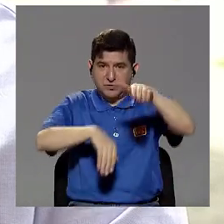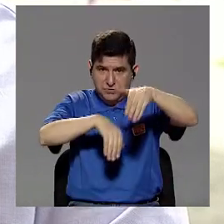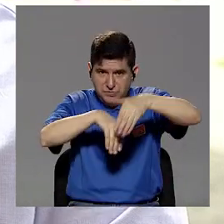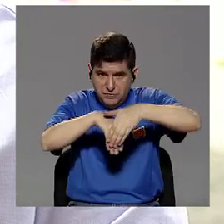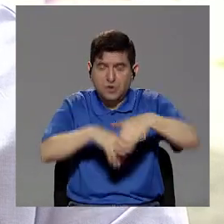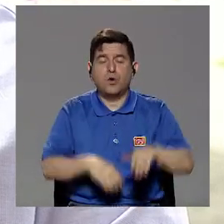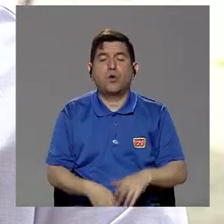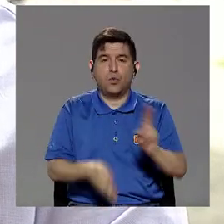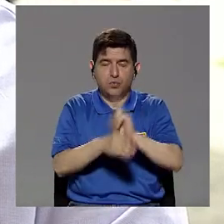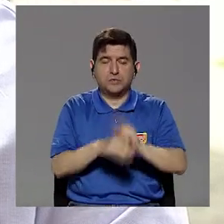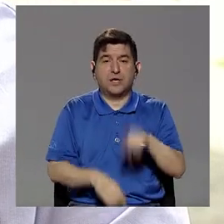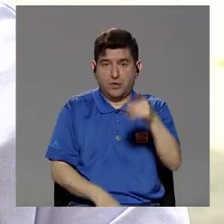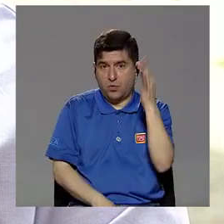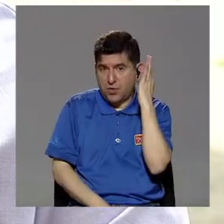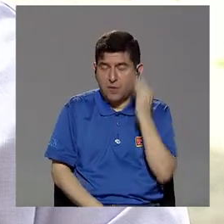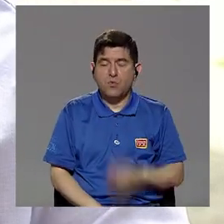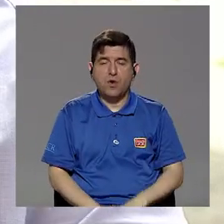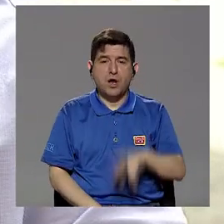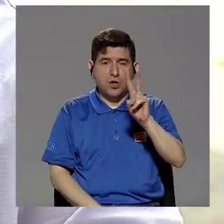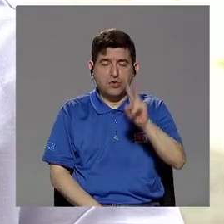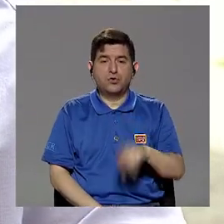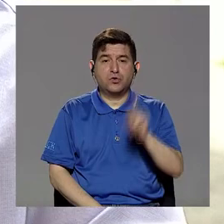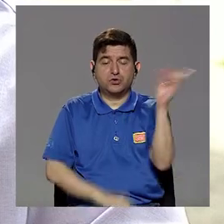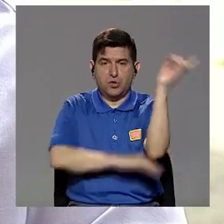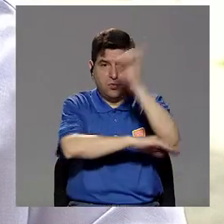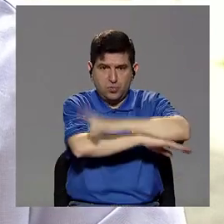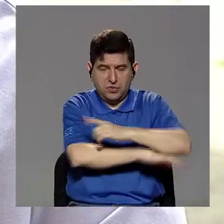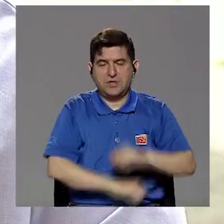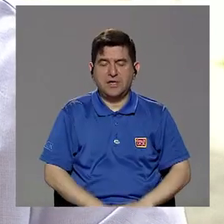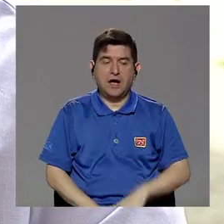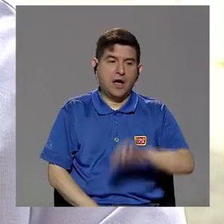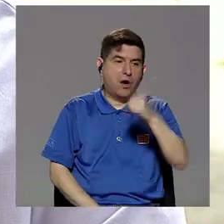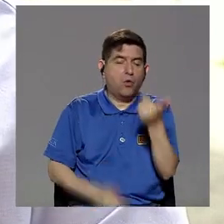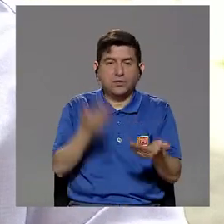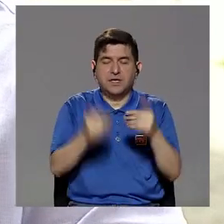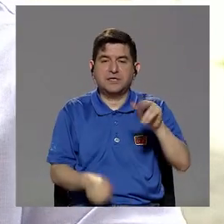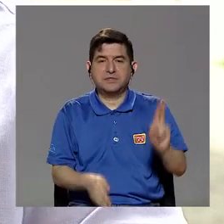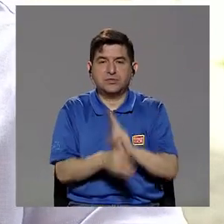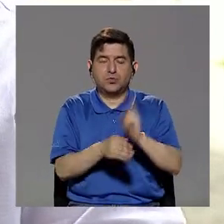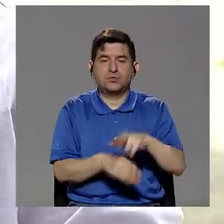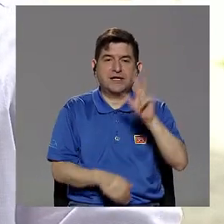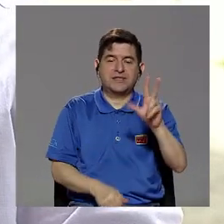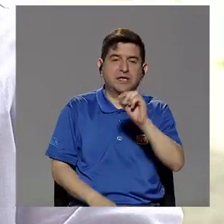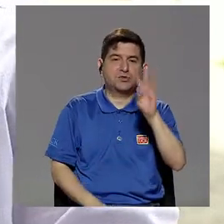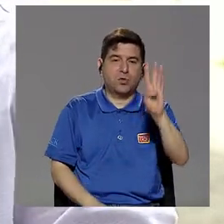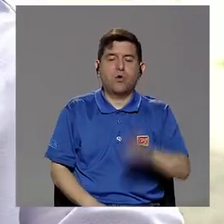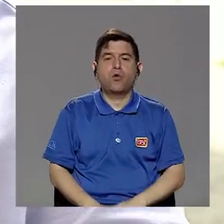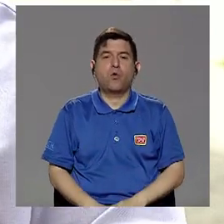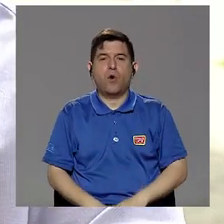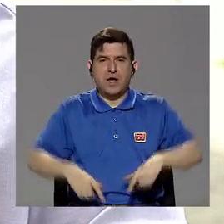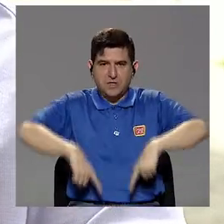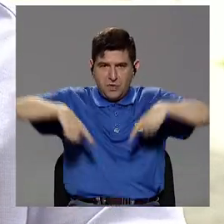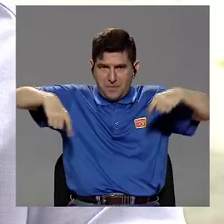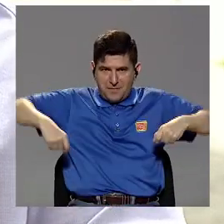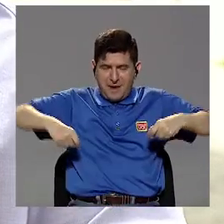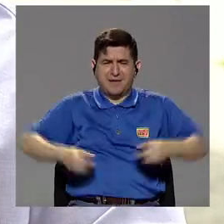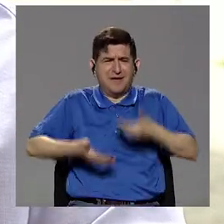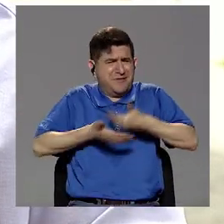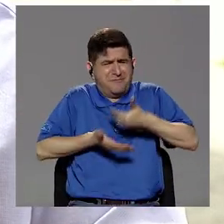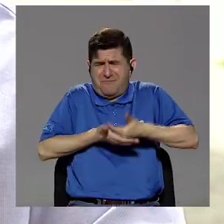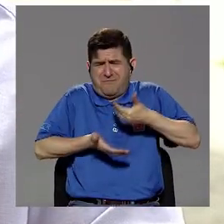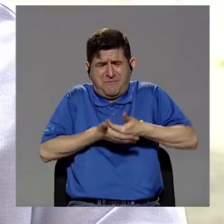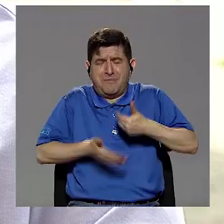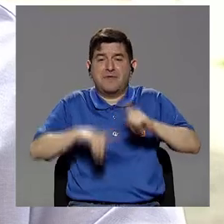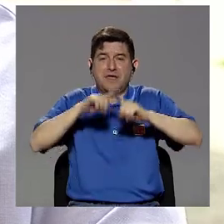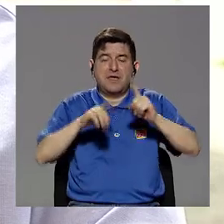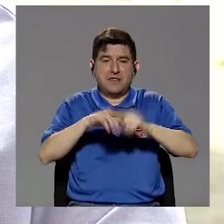es lo mismo una paciente que use dos toallitas al día apenas húmedas a otra que usa 3-4 pañales empapados, ¿verdad? Y